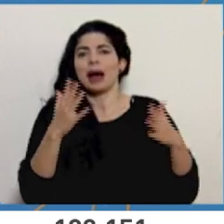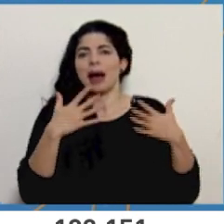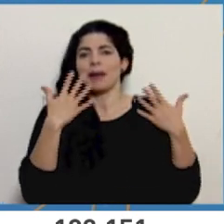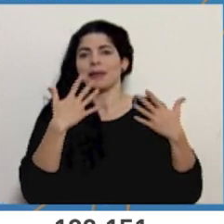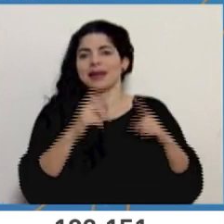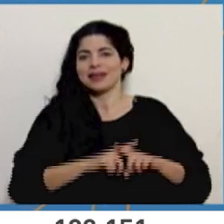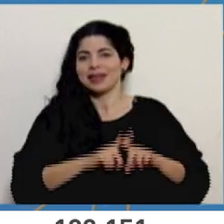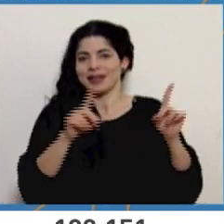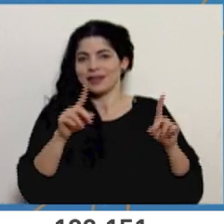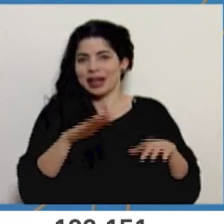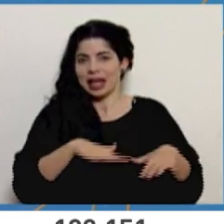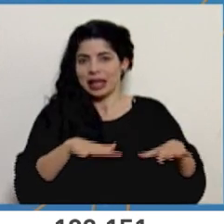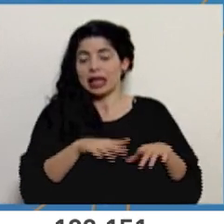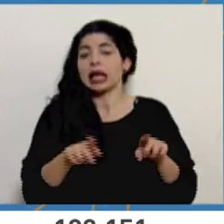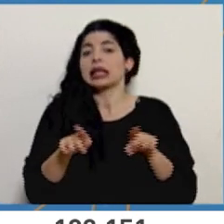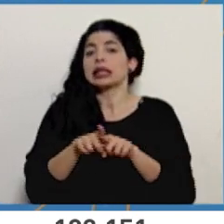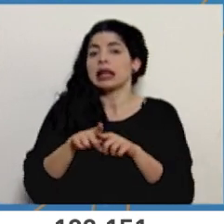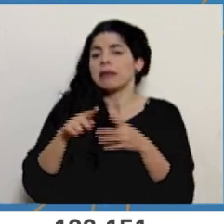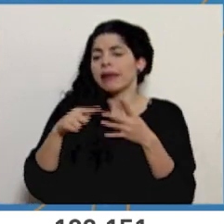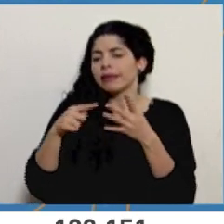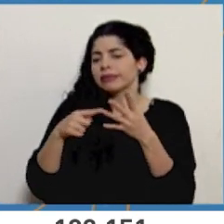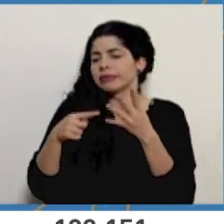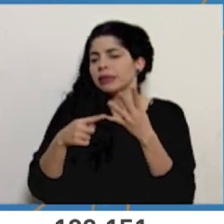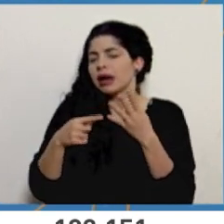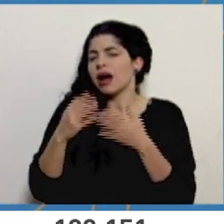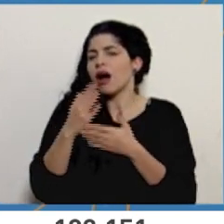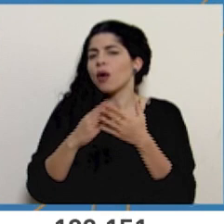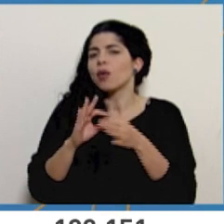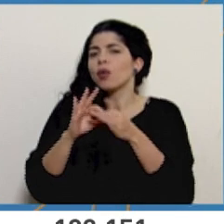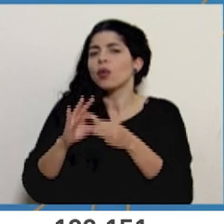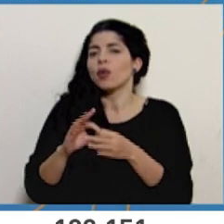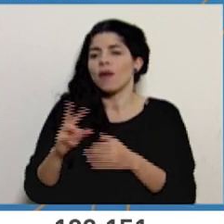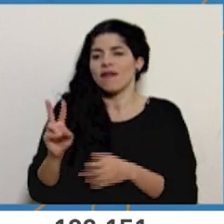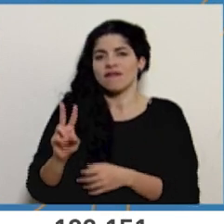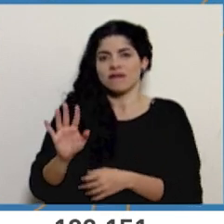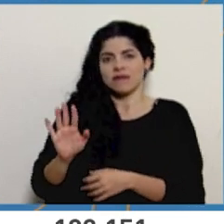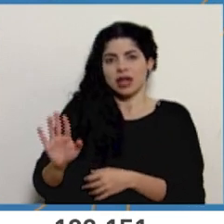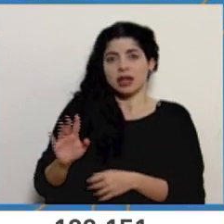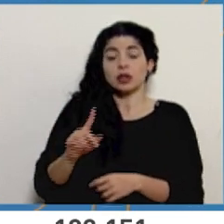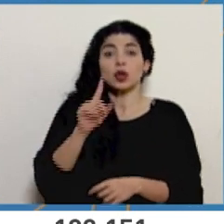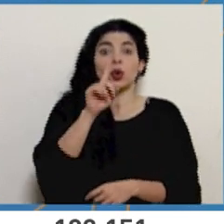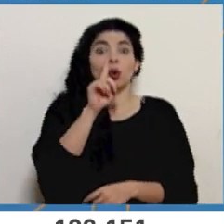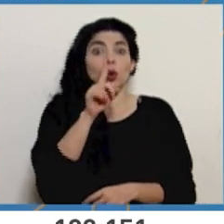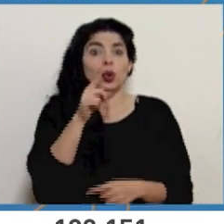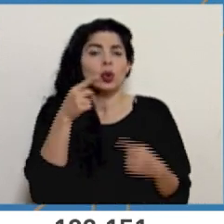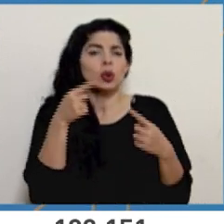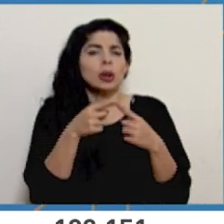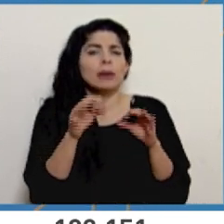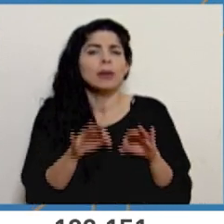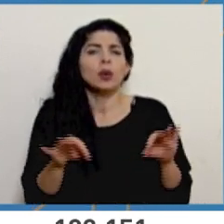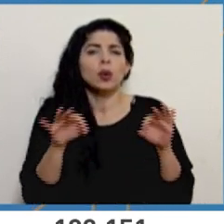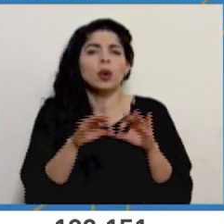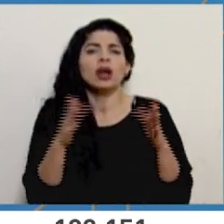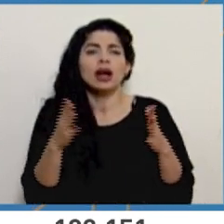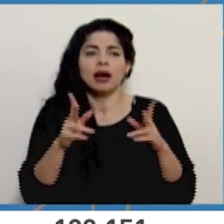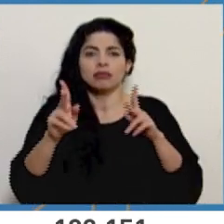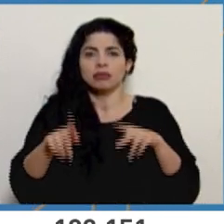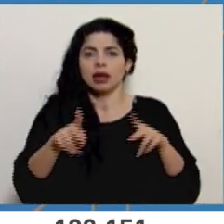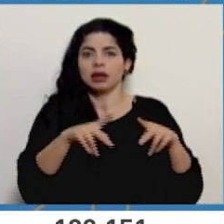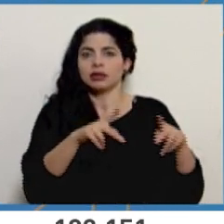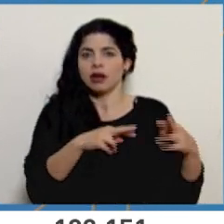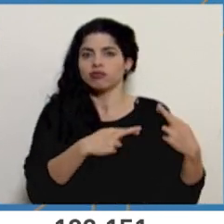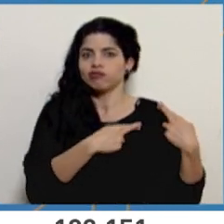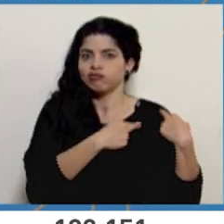generan, así como algunos propios del virus y un elemento muy importante que es la responsabilidad